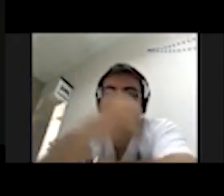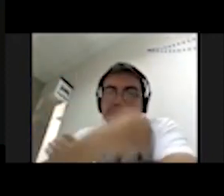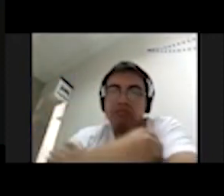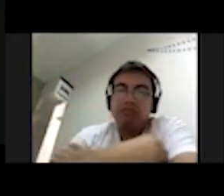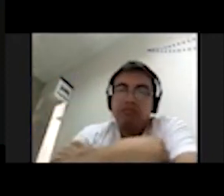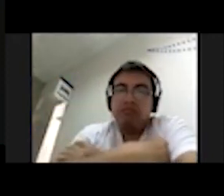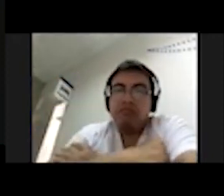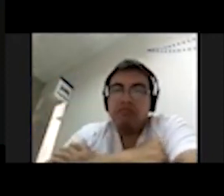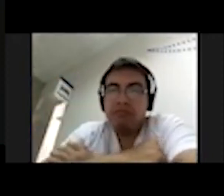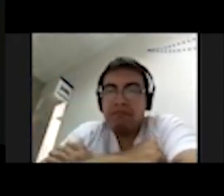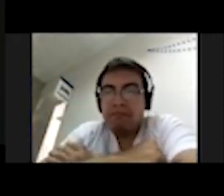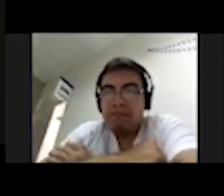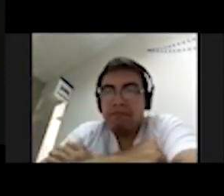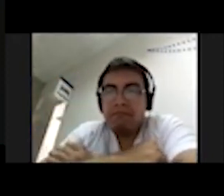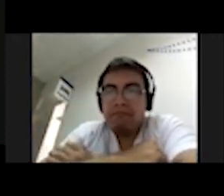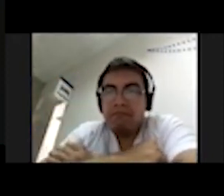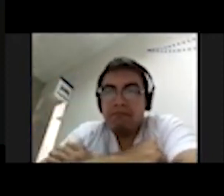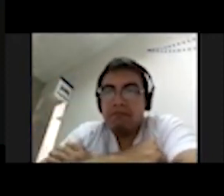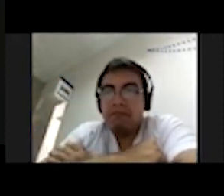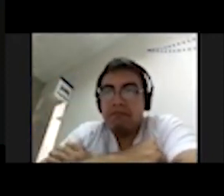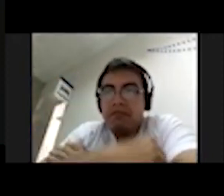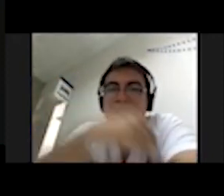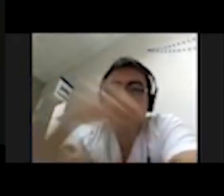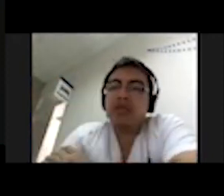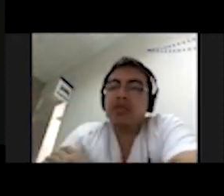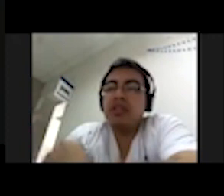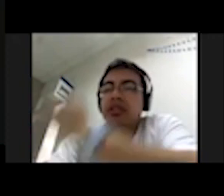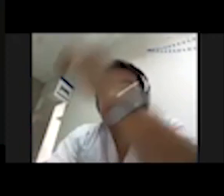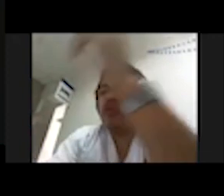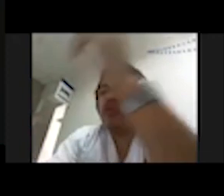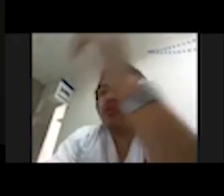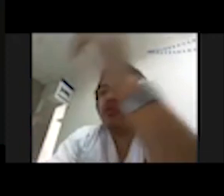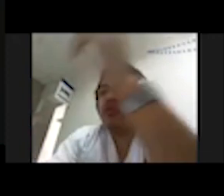y 47% de niños.